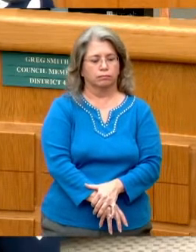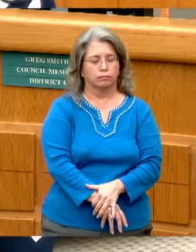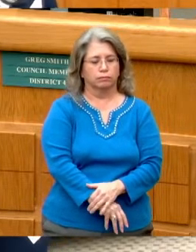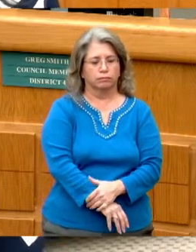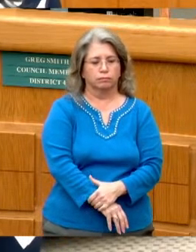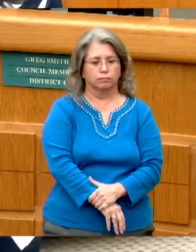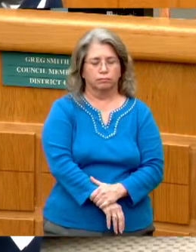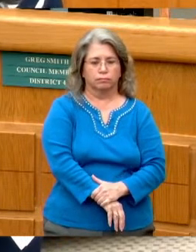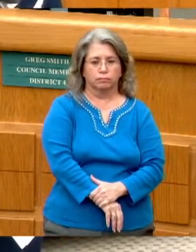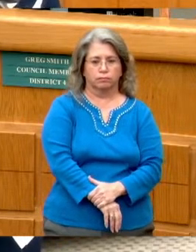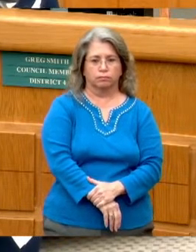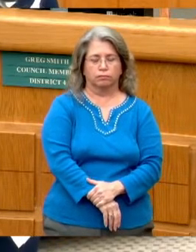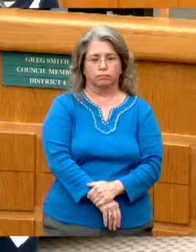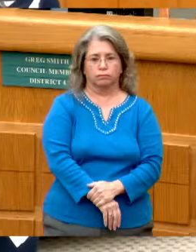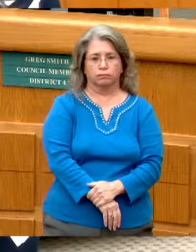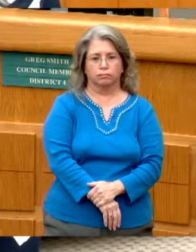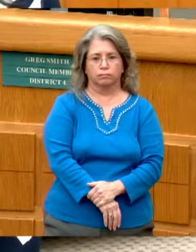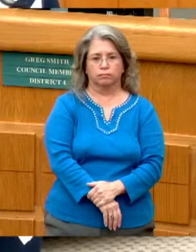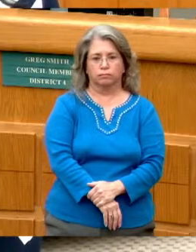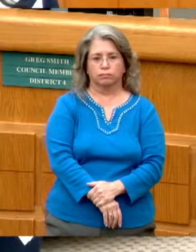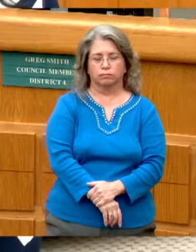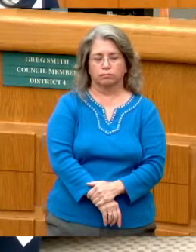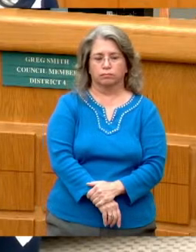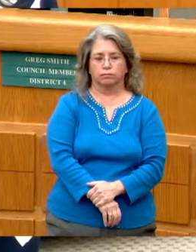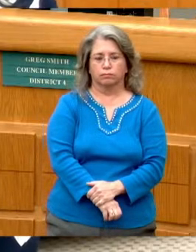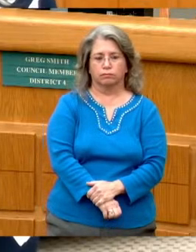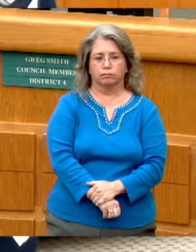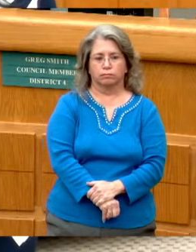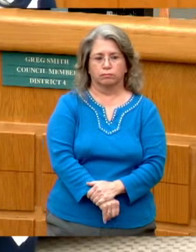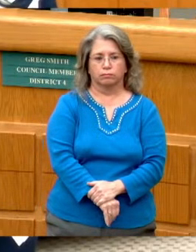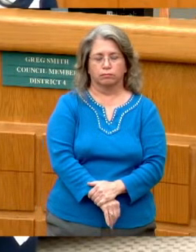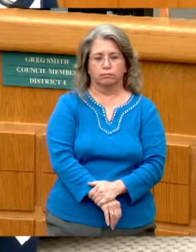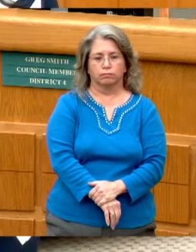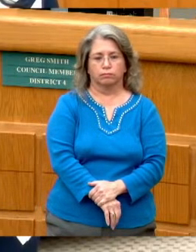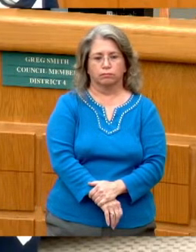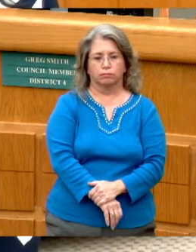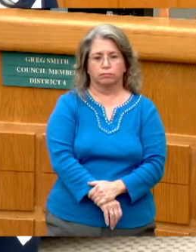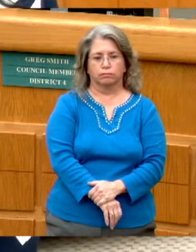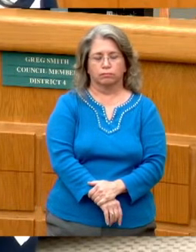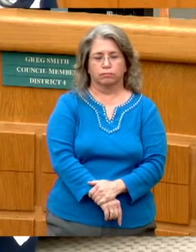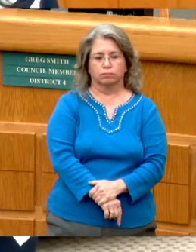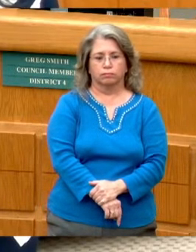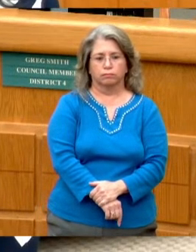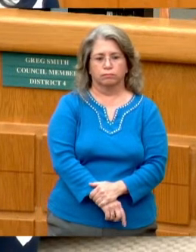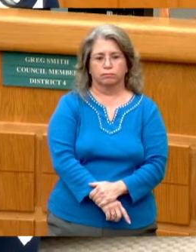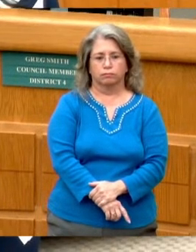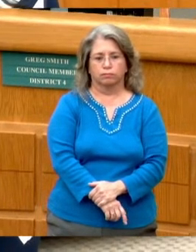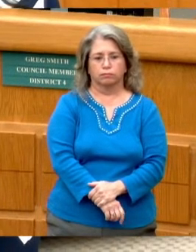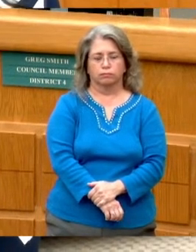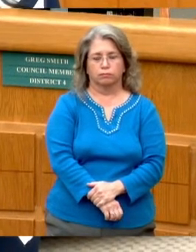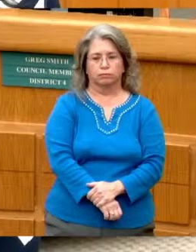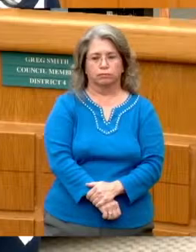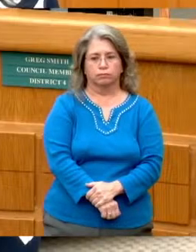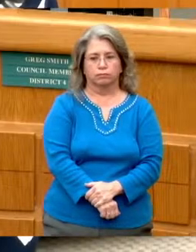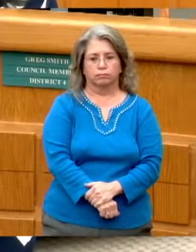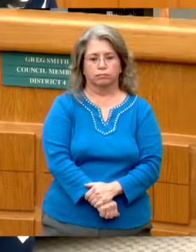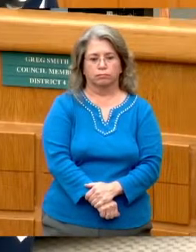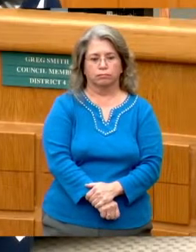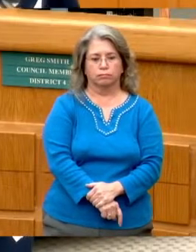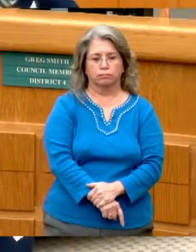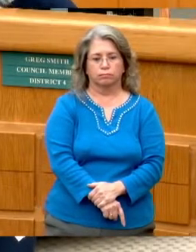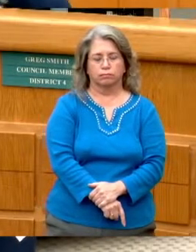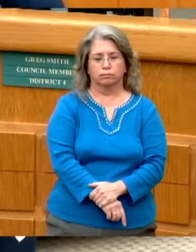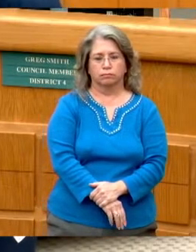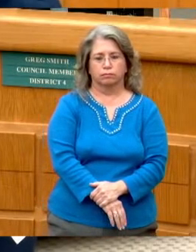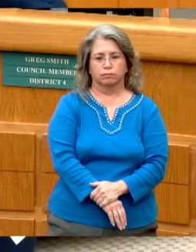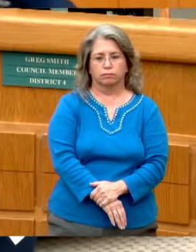trabaja en hospital o es enfermera, tú también estás en una categoría muy especial,